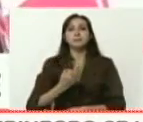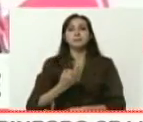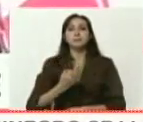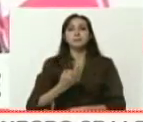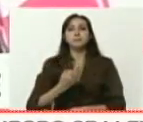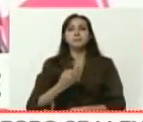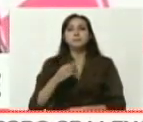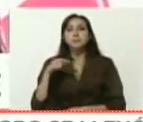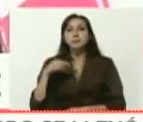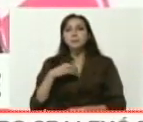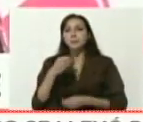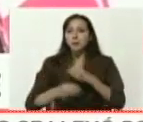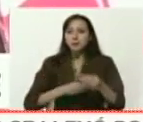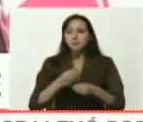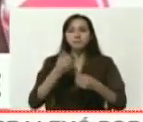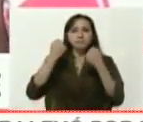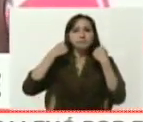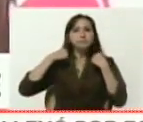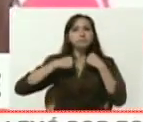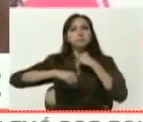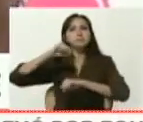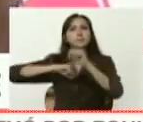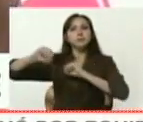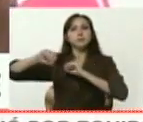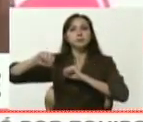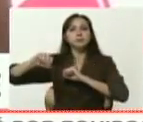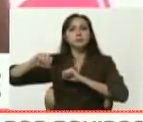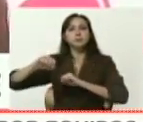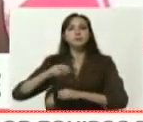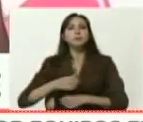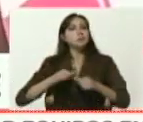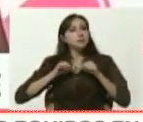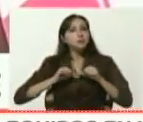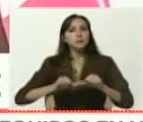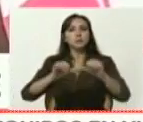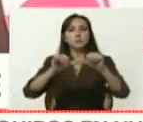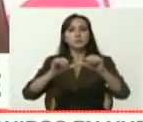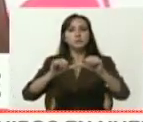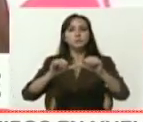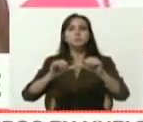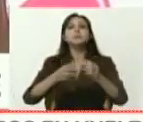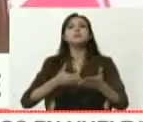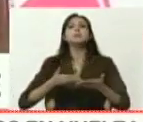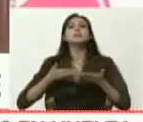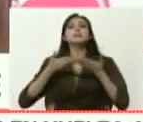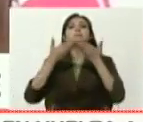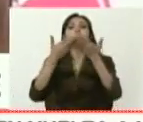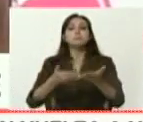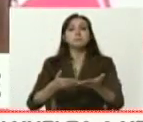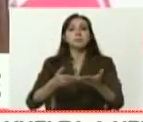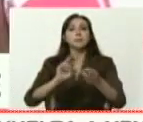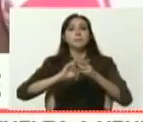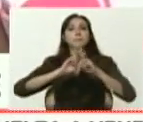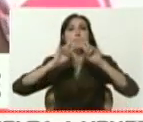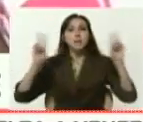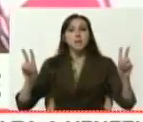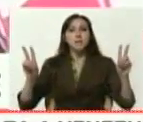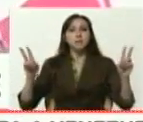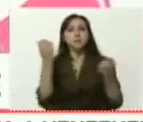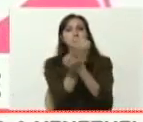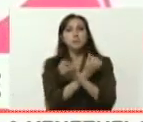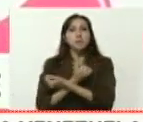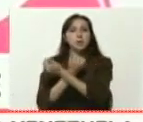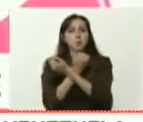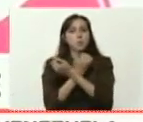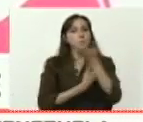injusticia y darle curso a la vida, al amor, a la paz, a la